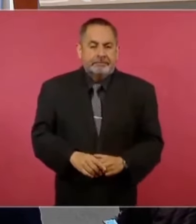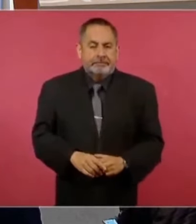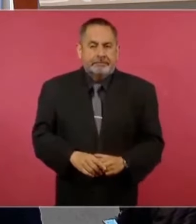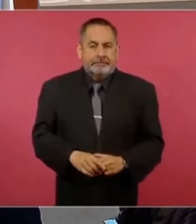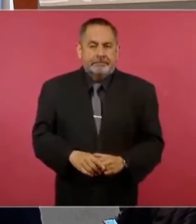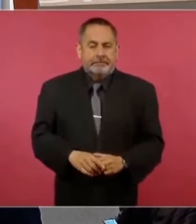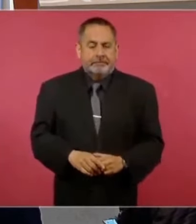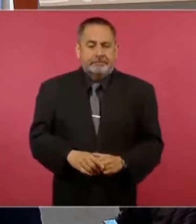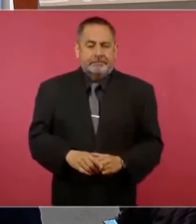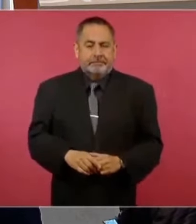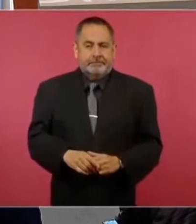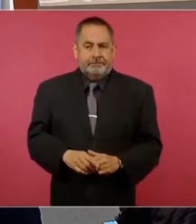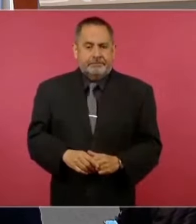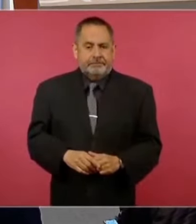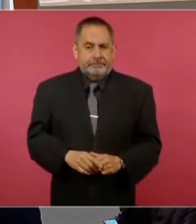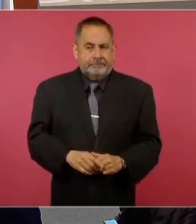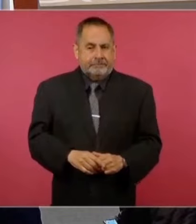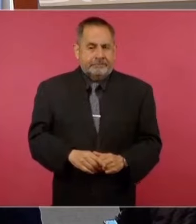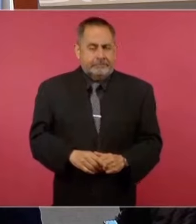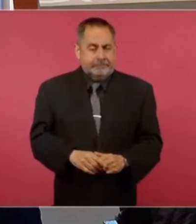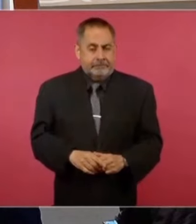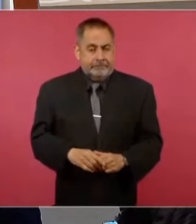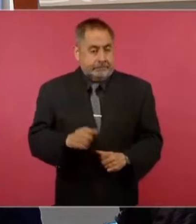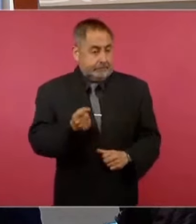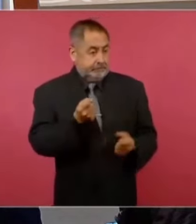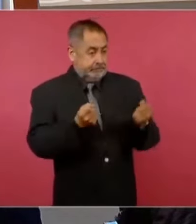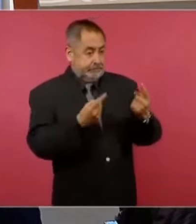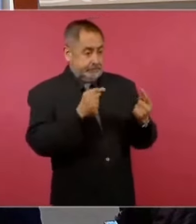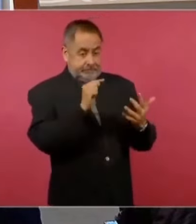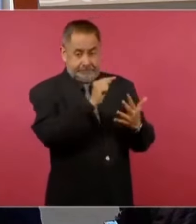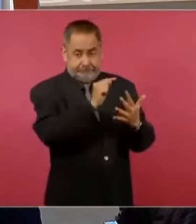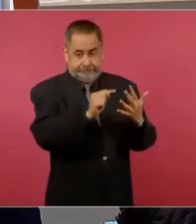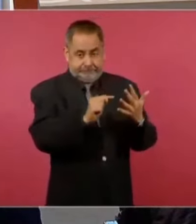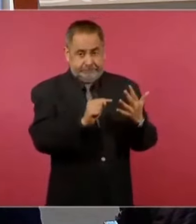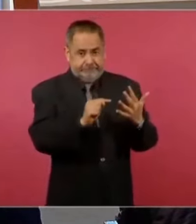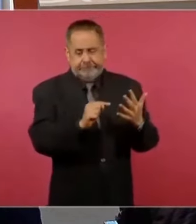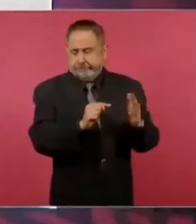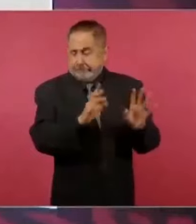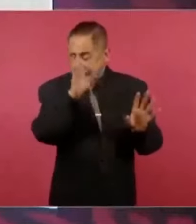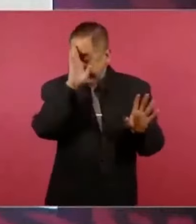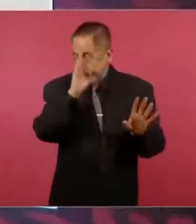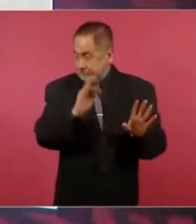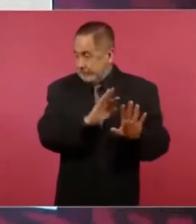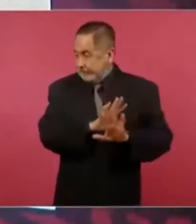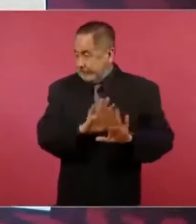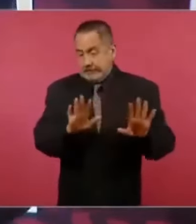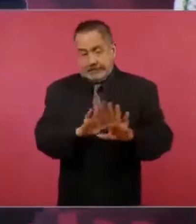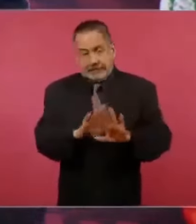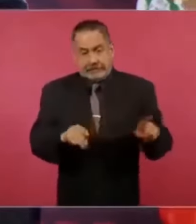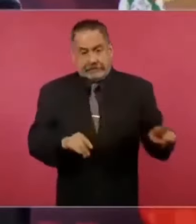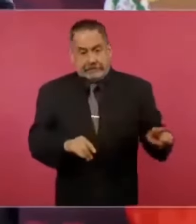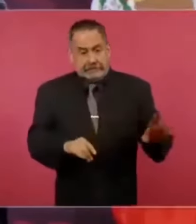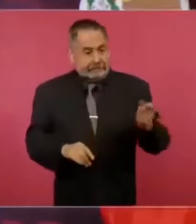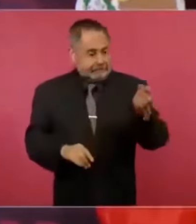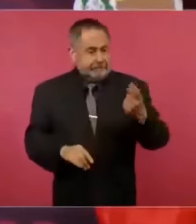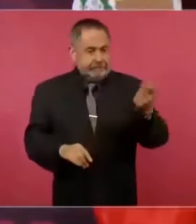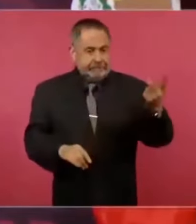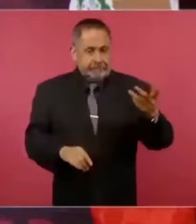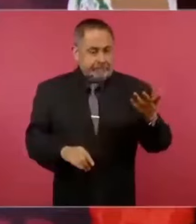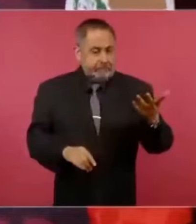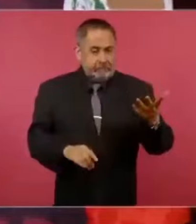todos Yo no saí que no no no